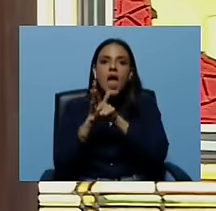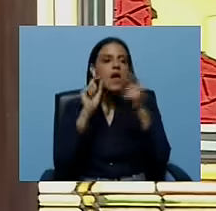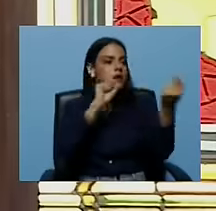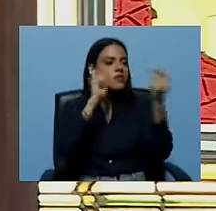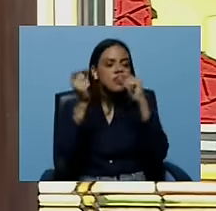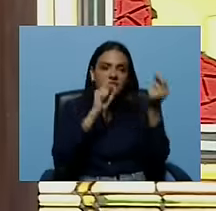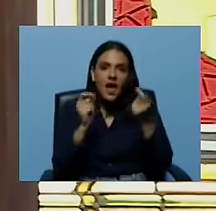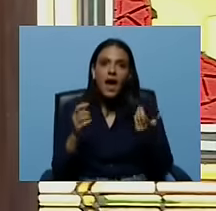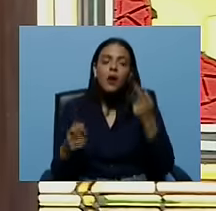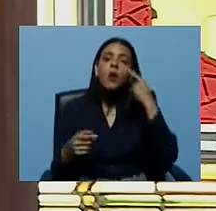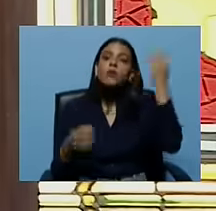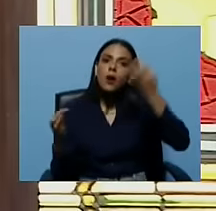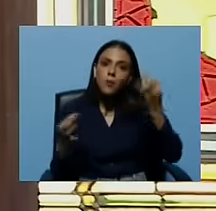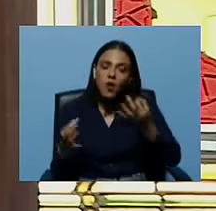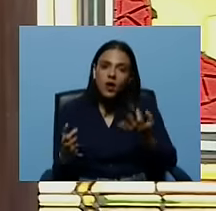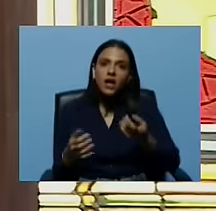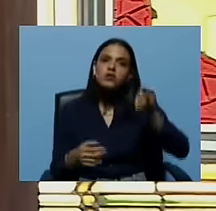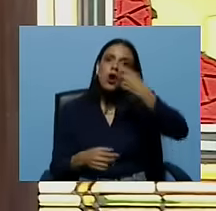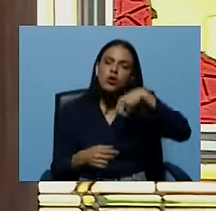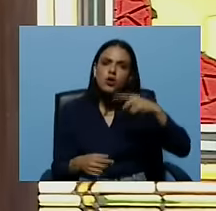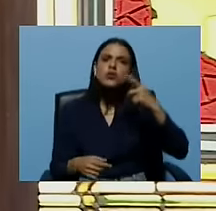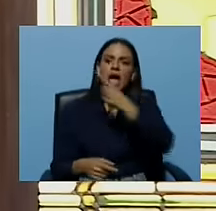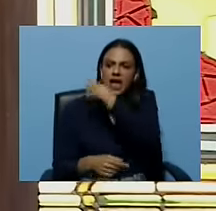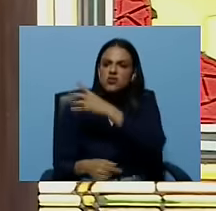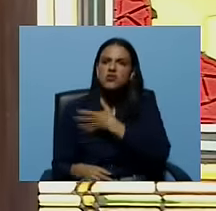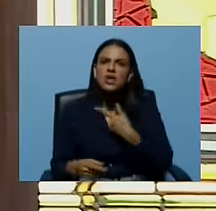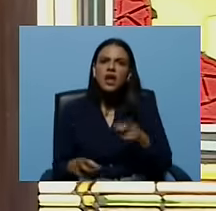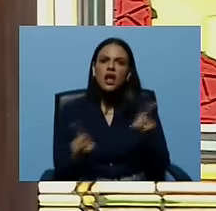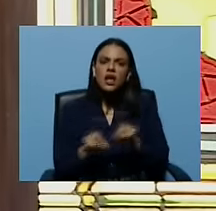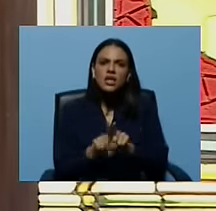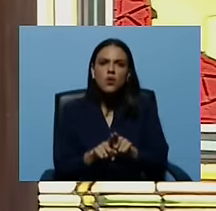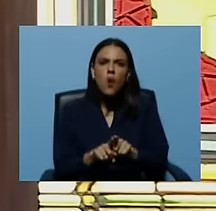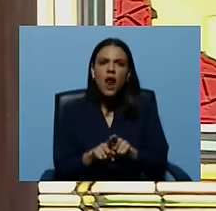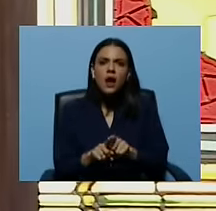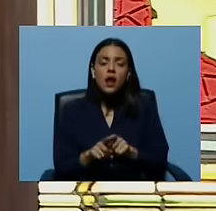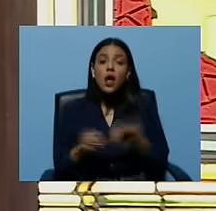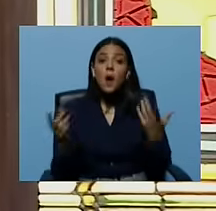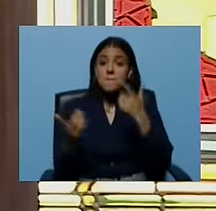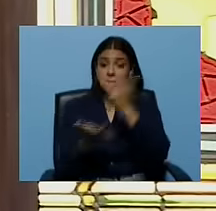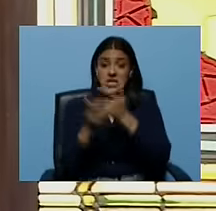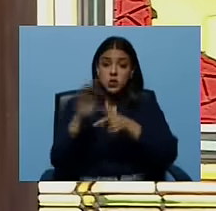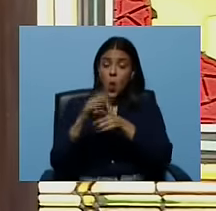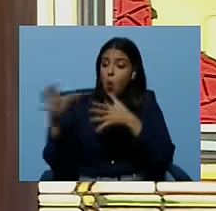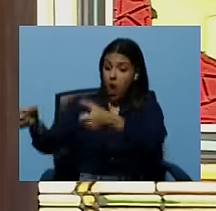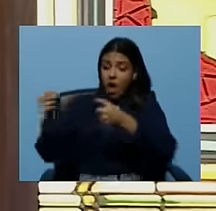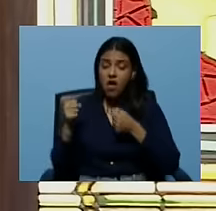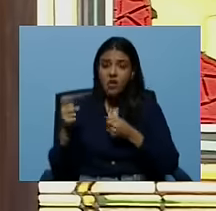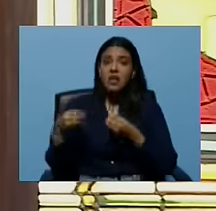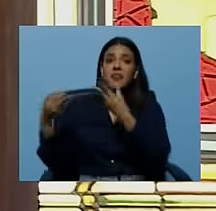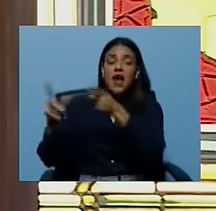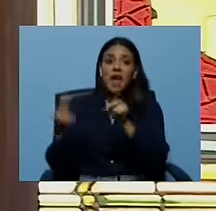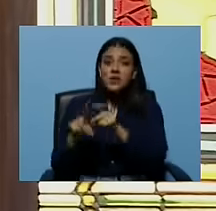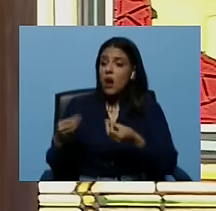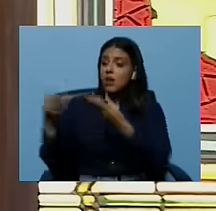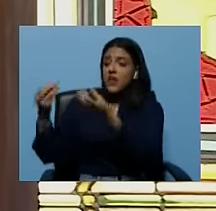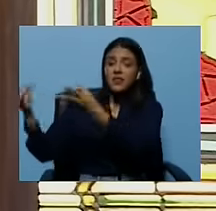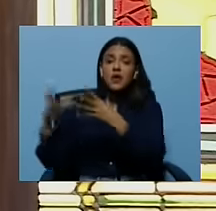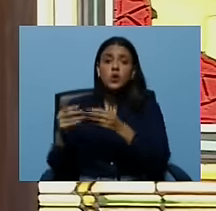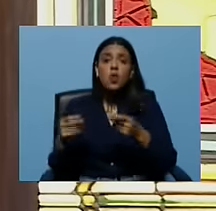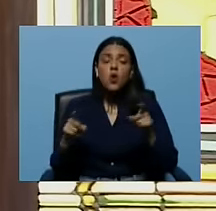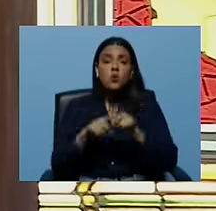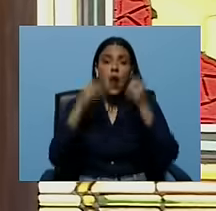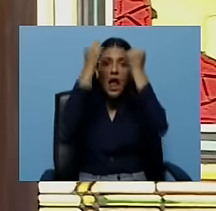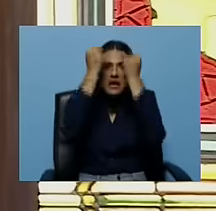Por eso, ellos pretendieron agarrar pistolas con criminales y resolver esto a